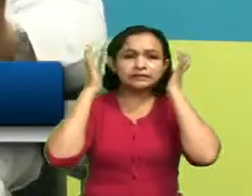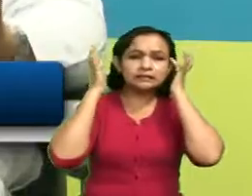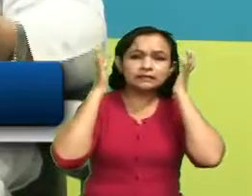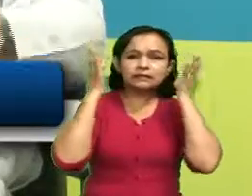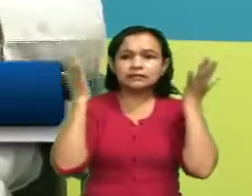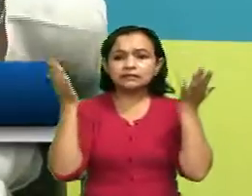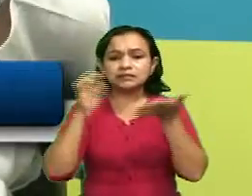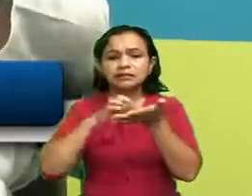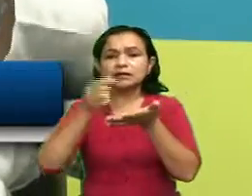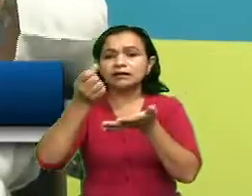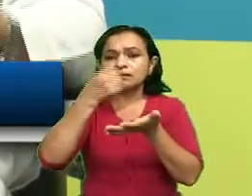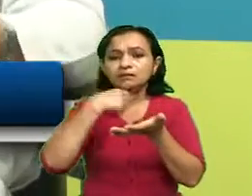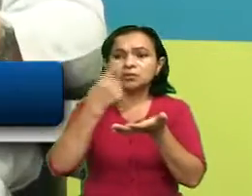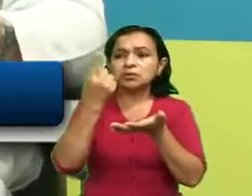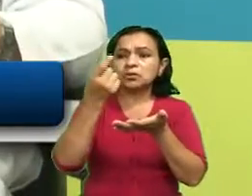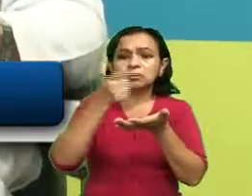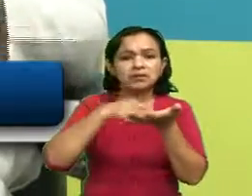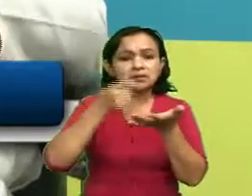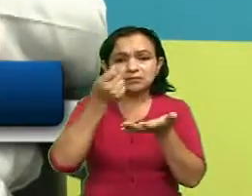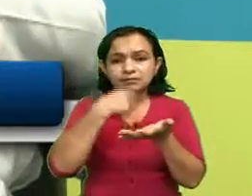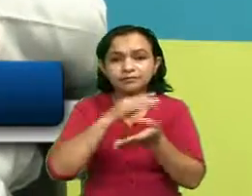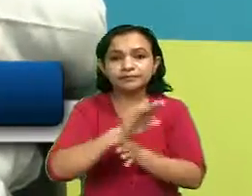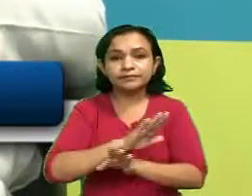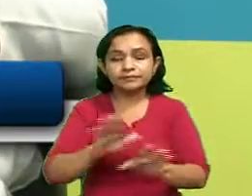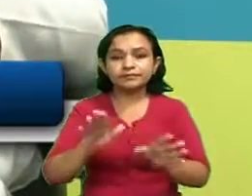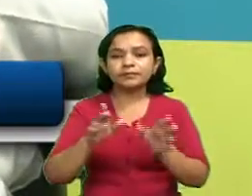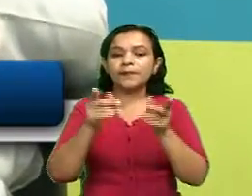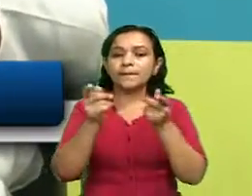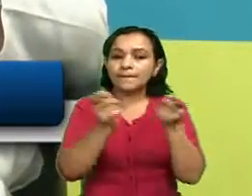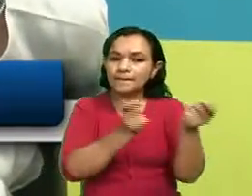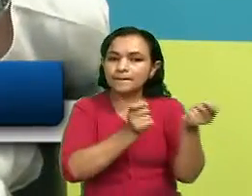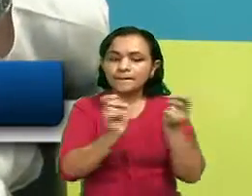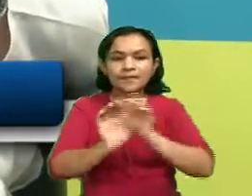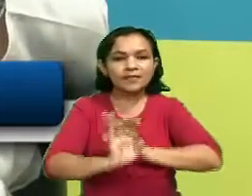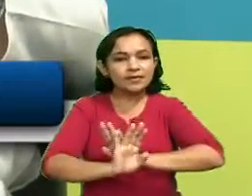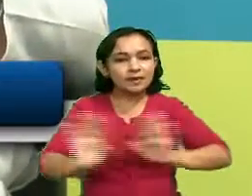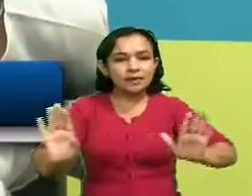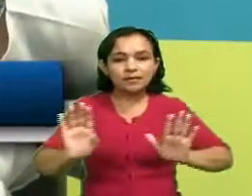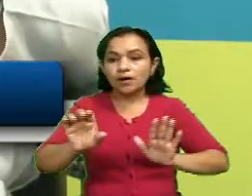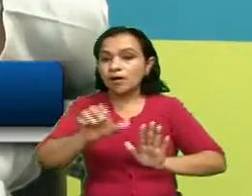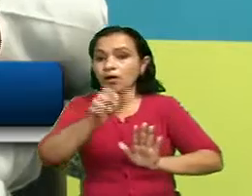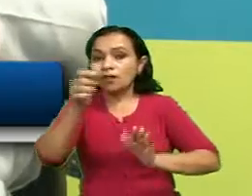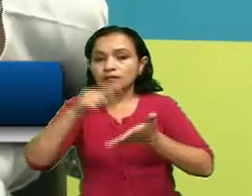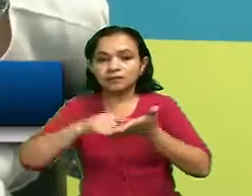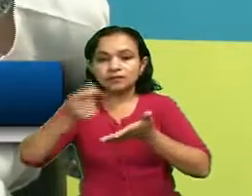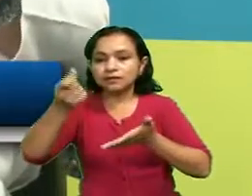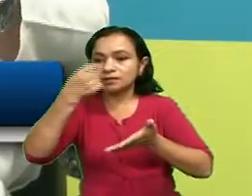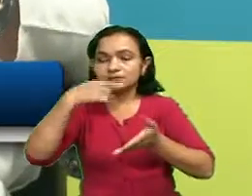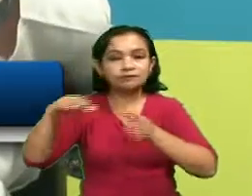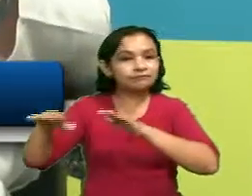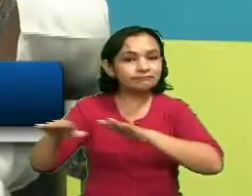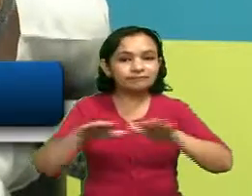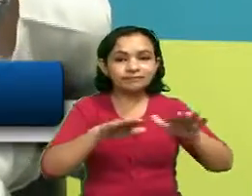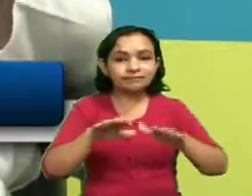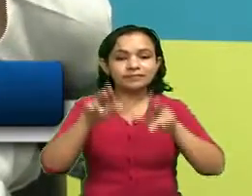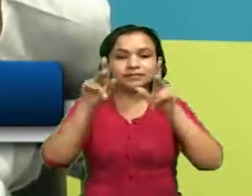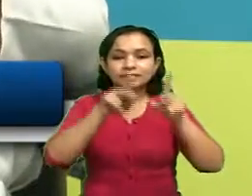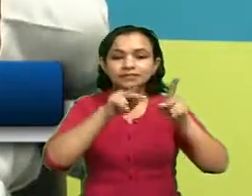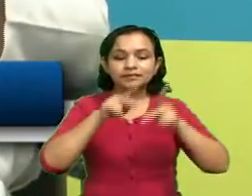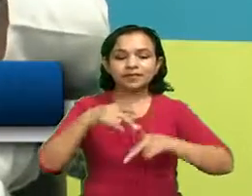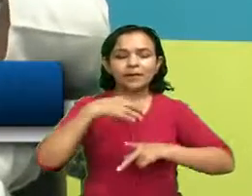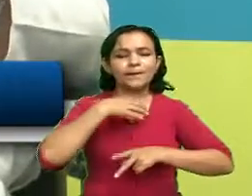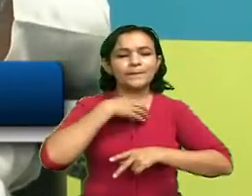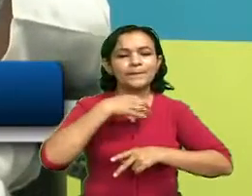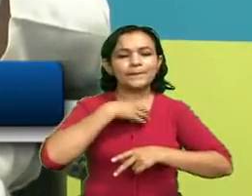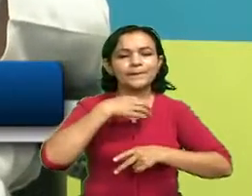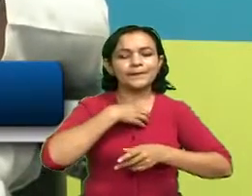están dando acetaminofén, solo me están dando suero oral. Pero ese es el manejo del dengue. Hemos tenido casos donde las personas se